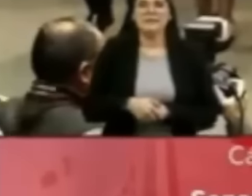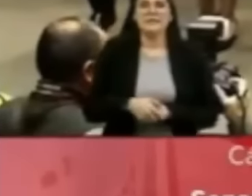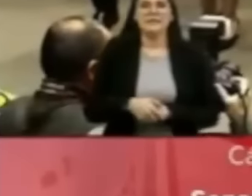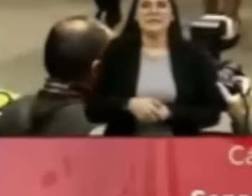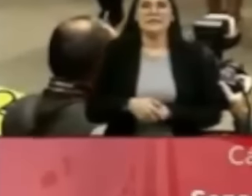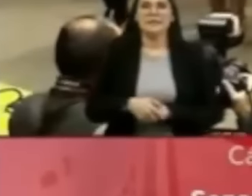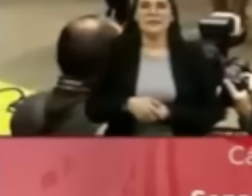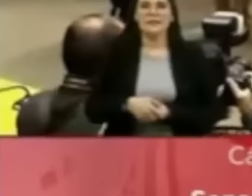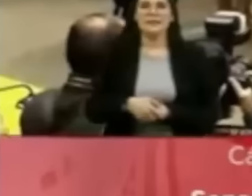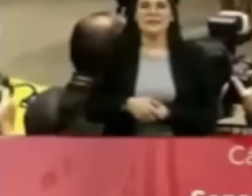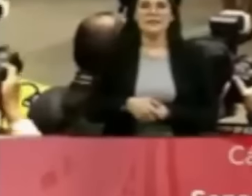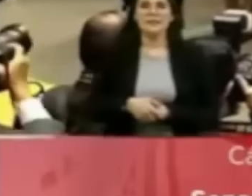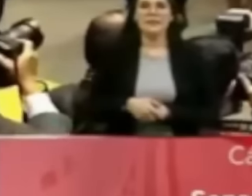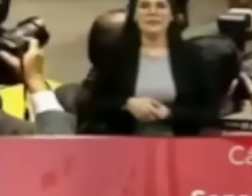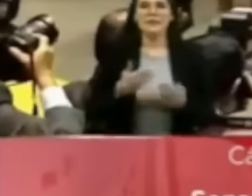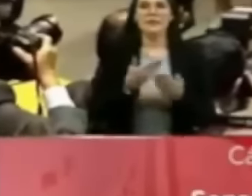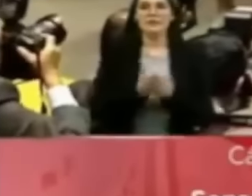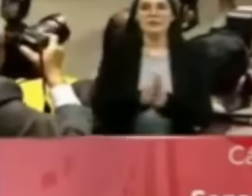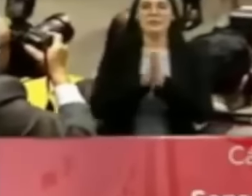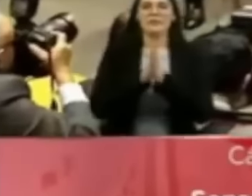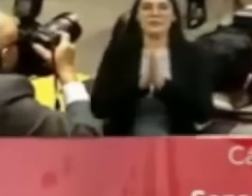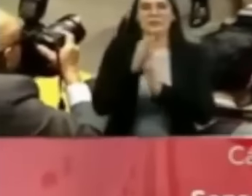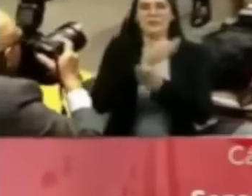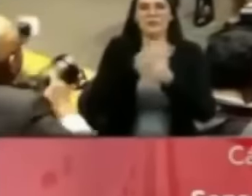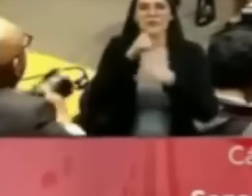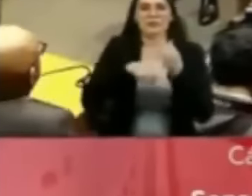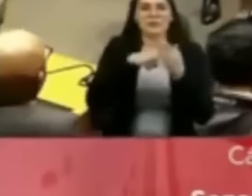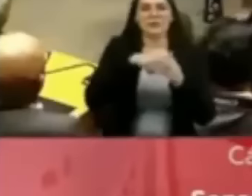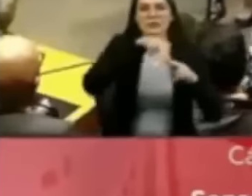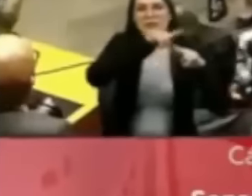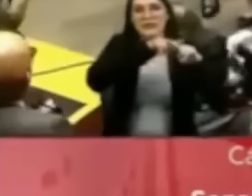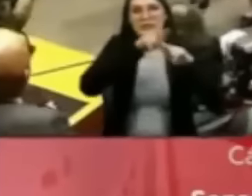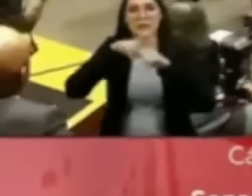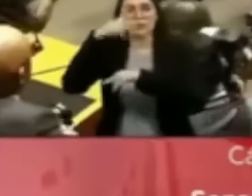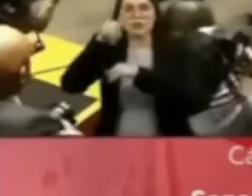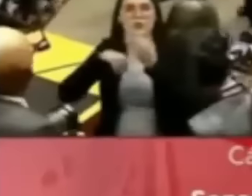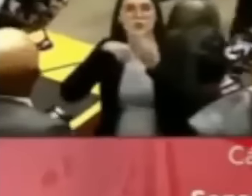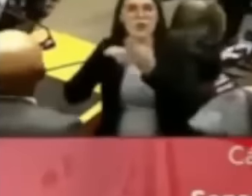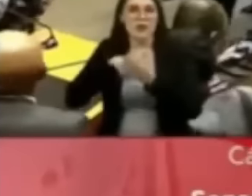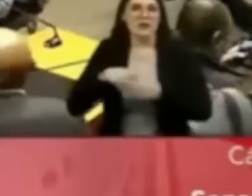Pido a los asistentes favor de tomar sus asientos. De sus caños, senador.